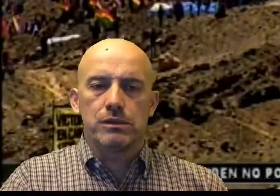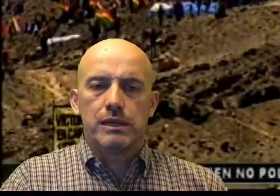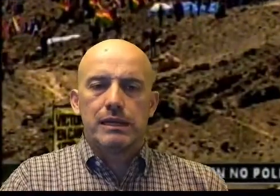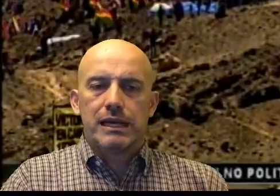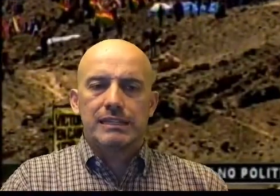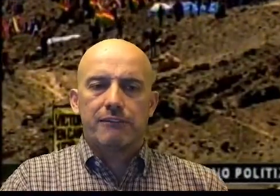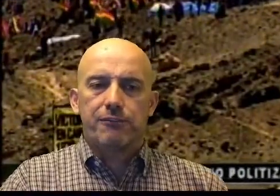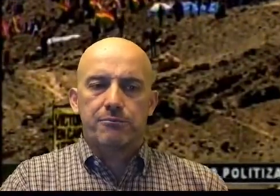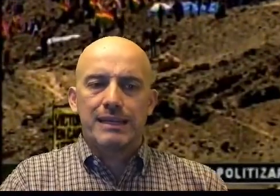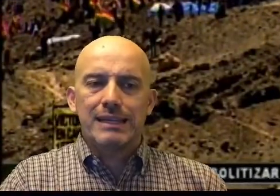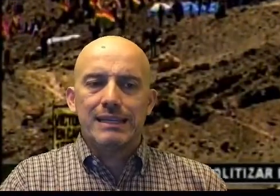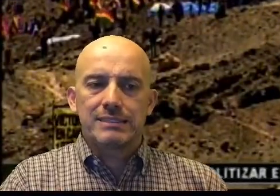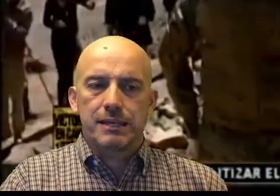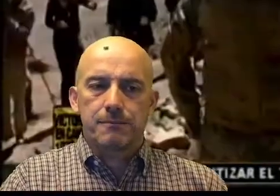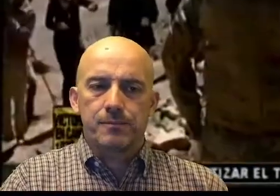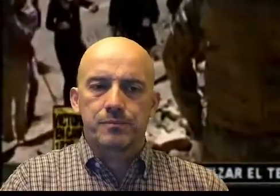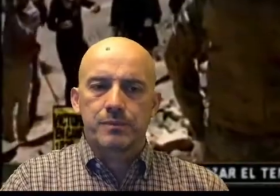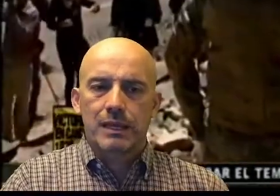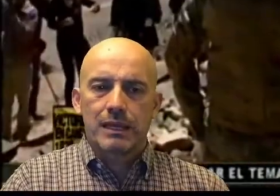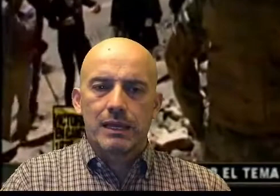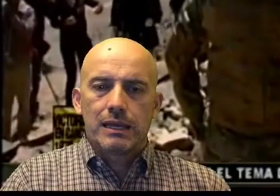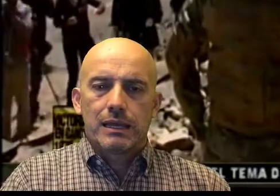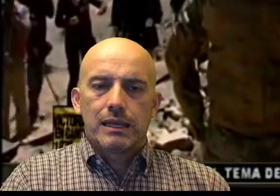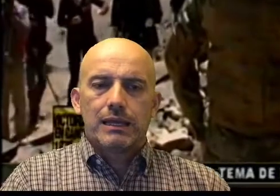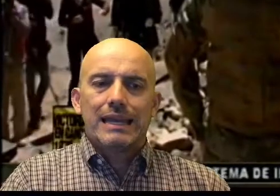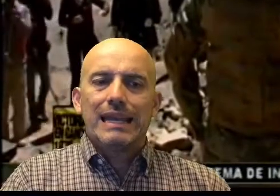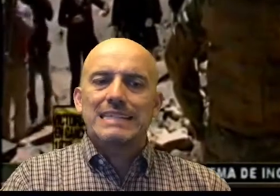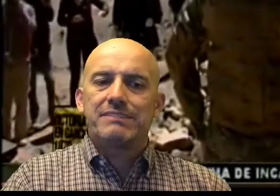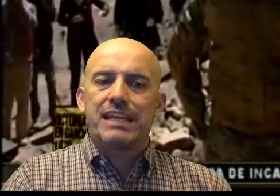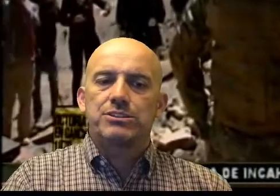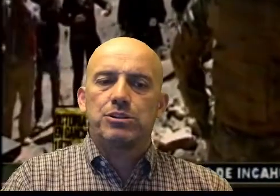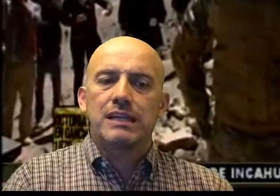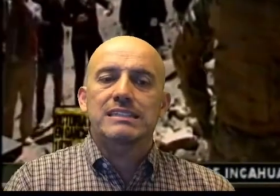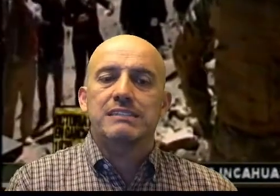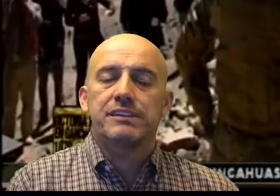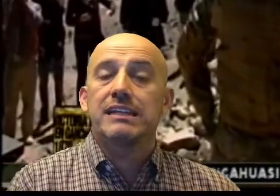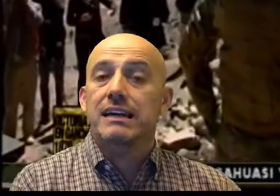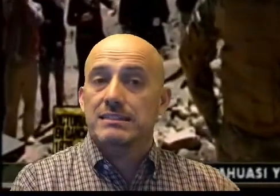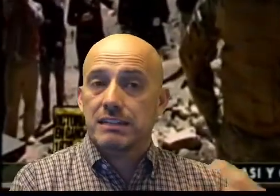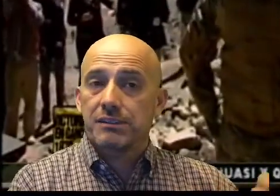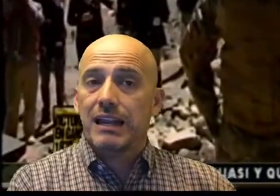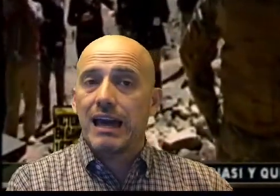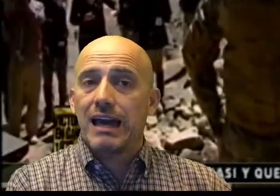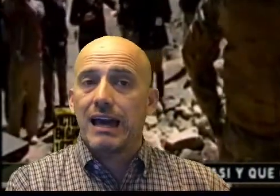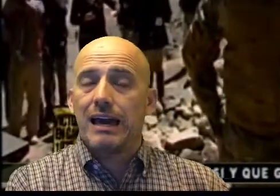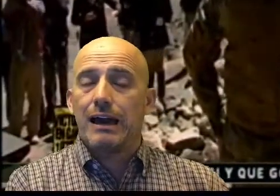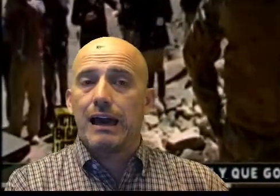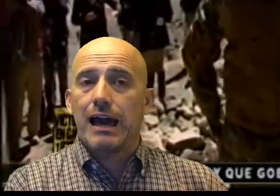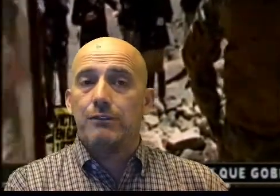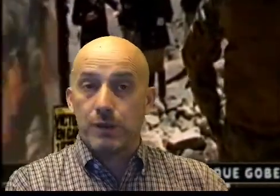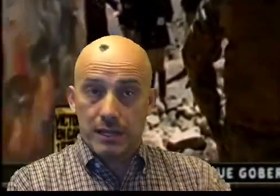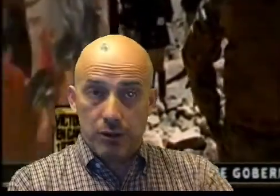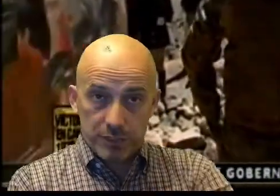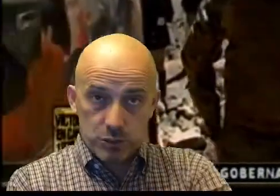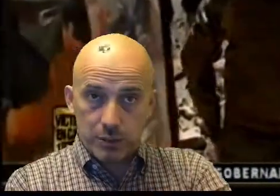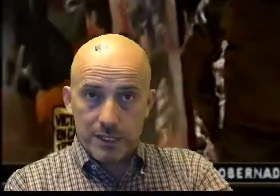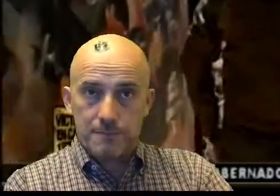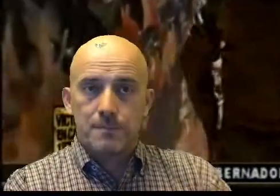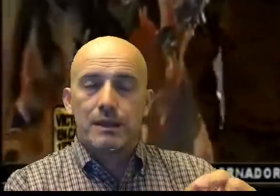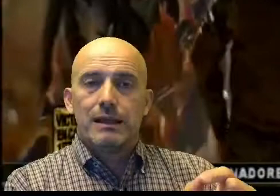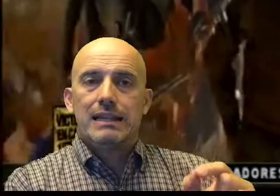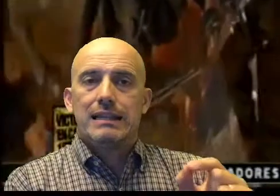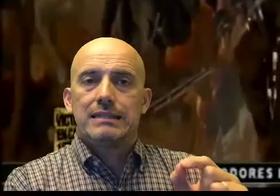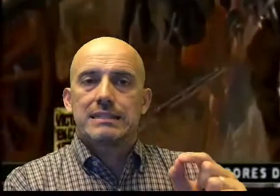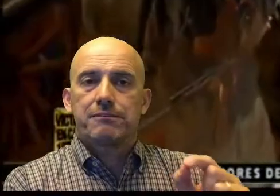atención esta forma y él dice la aseveración ante refería que se refiere a la royal el lote